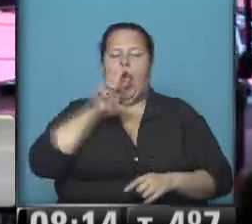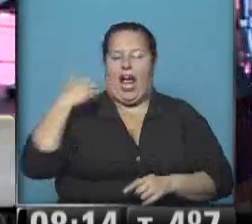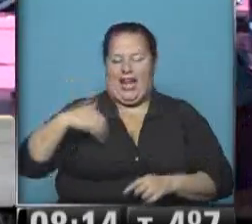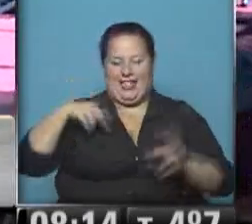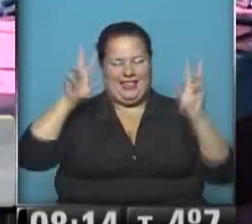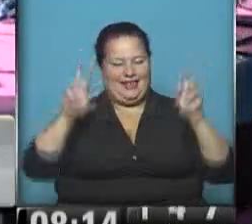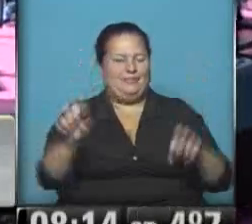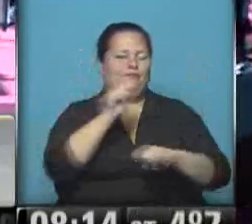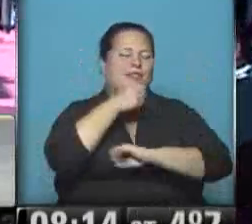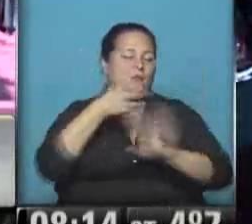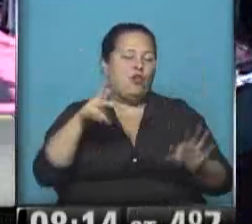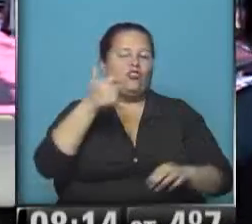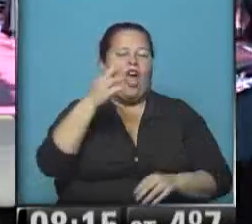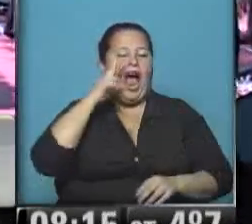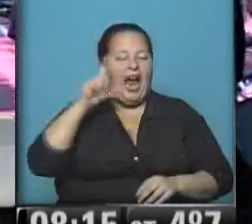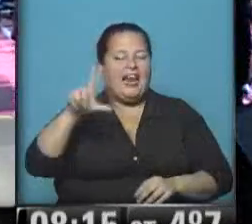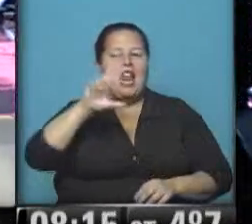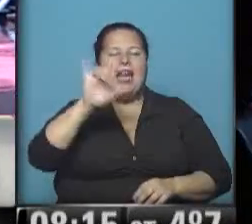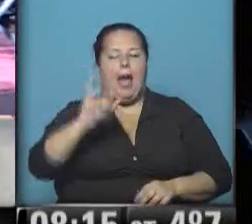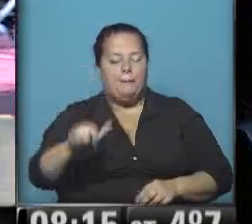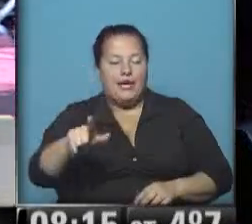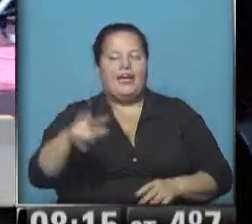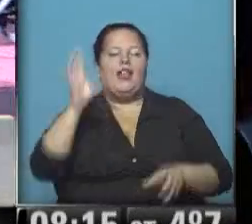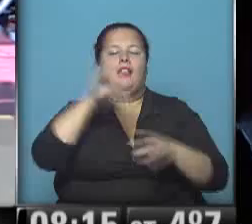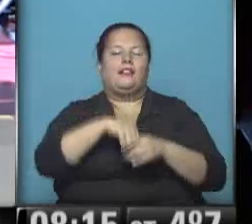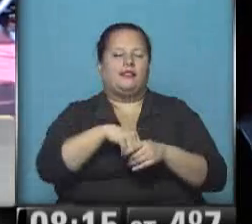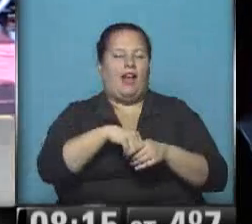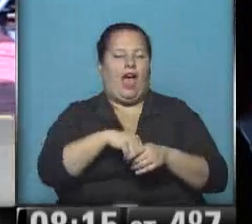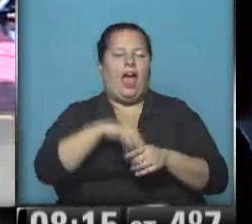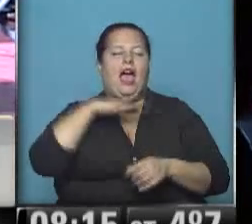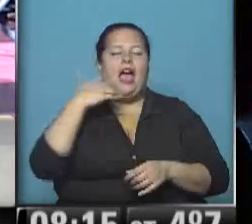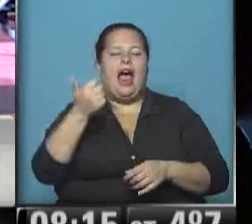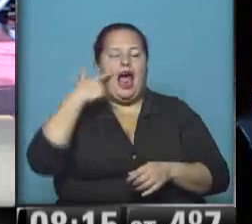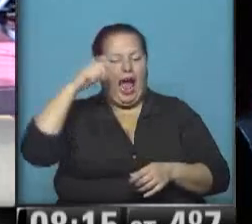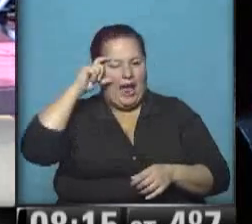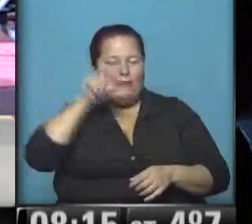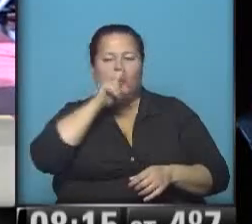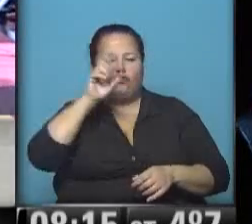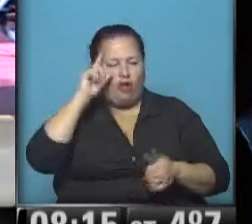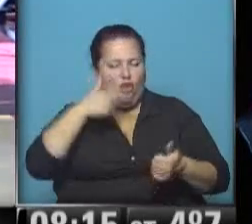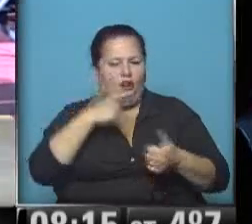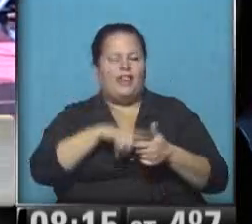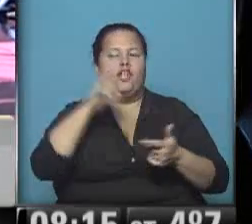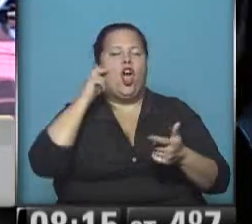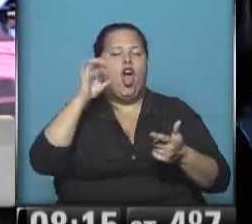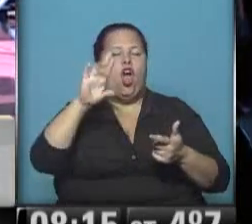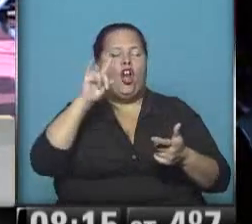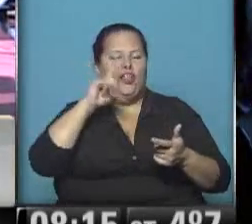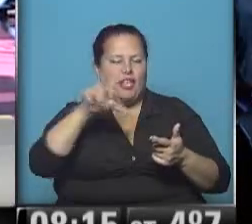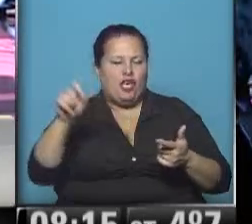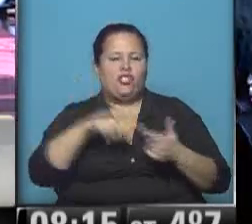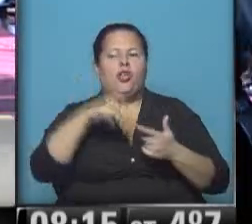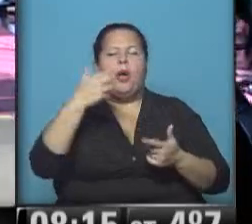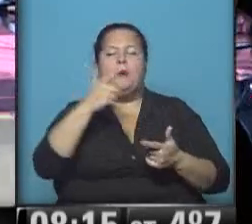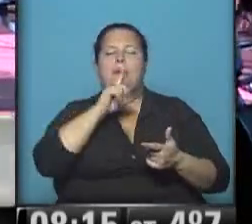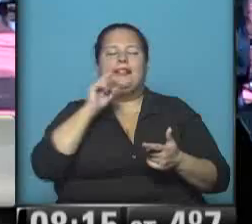esa maravilla de Ariel Ramírez, que contará con participación de Jaime Torres, de Tucuta Gordillo, de Patricia